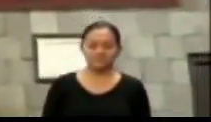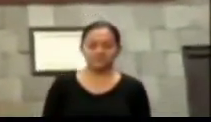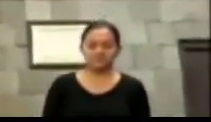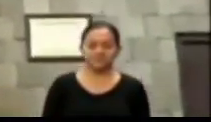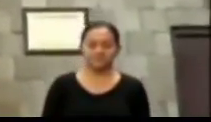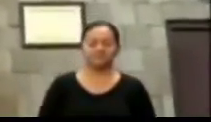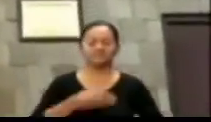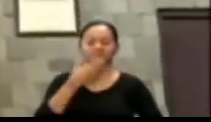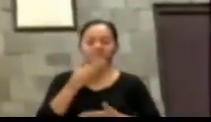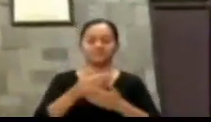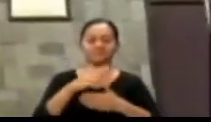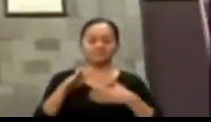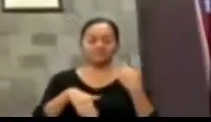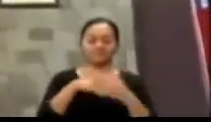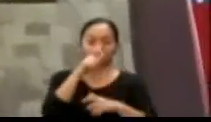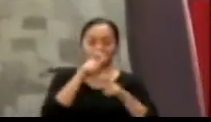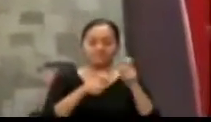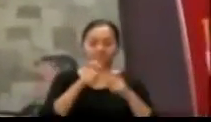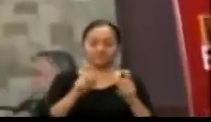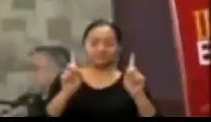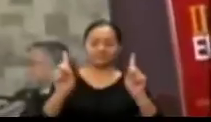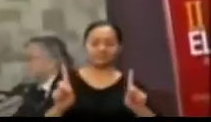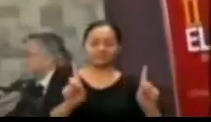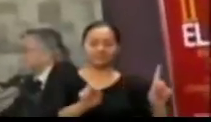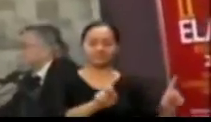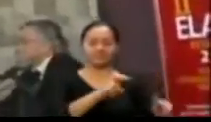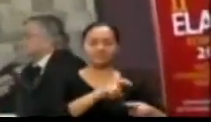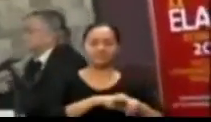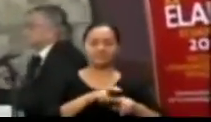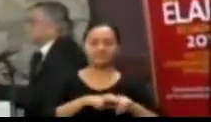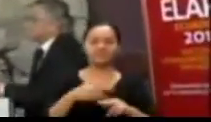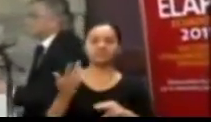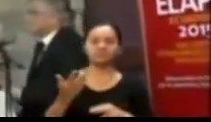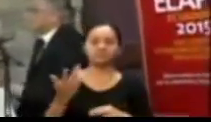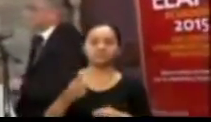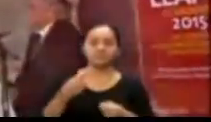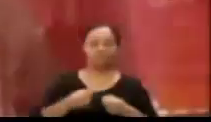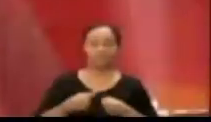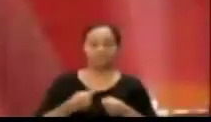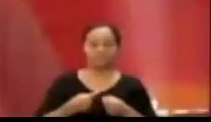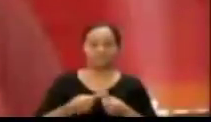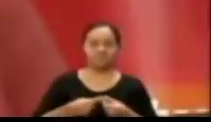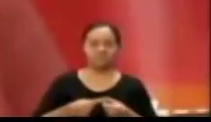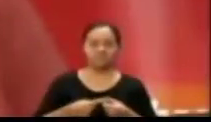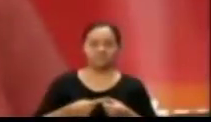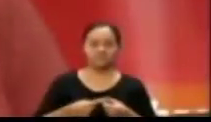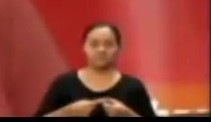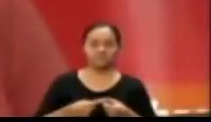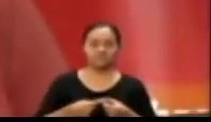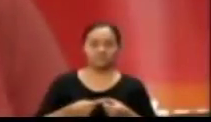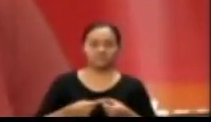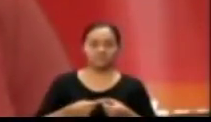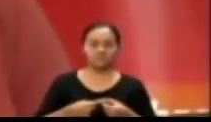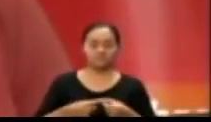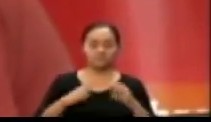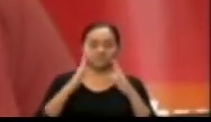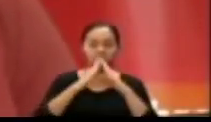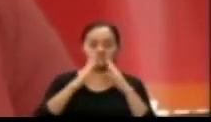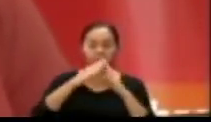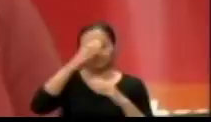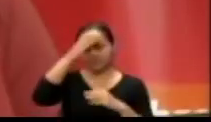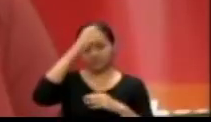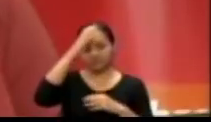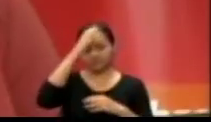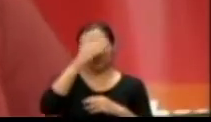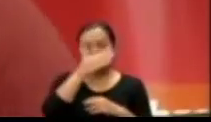Agradecemos a quienes están ya junto a nosotros en este especial de Habla Ecuador desde la ciudad de Quito, desde el Centro de Arte, desde la Casa de la